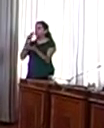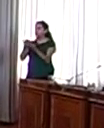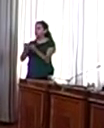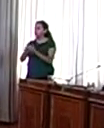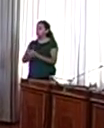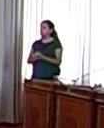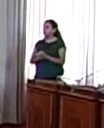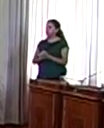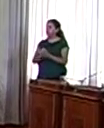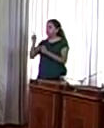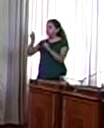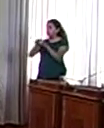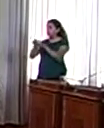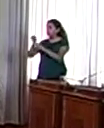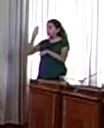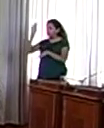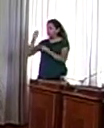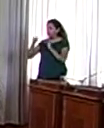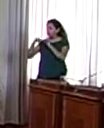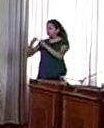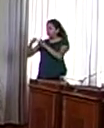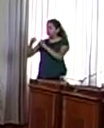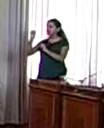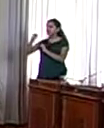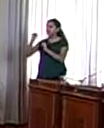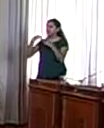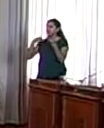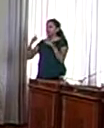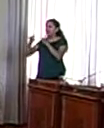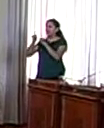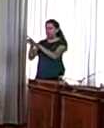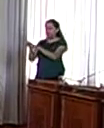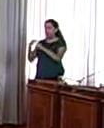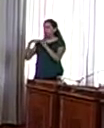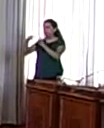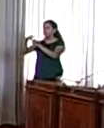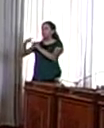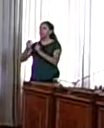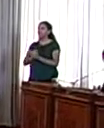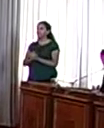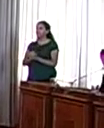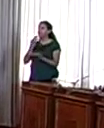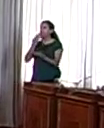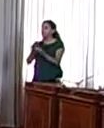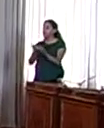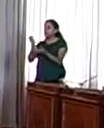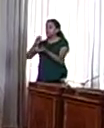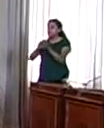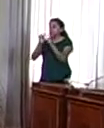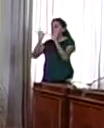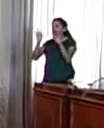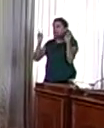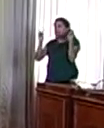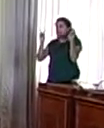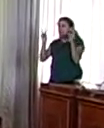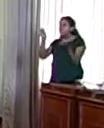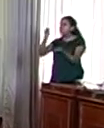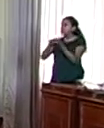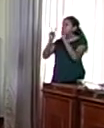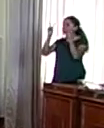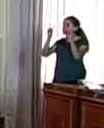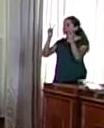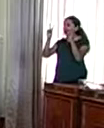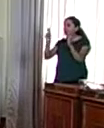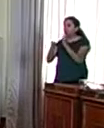también votó a favor, ¿no? Sí. Ya no la vi. Muy bien, entonces no tenemos más temas que tratar, ¿verdad? No es todo, señor alcalde. Más temas